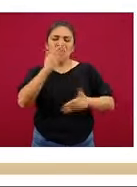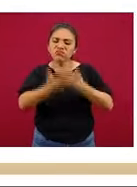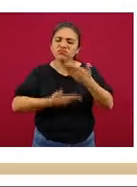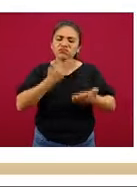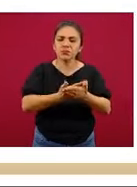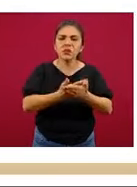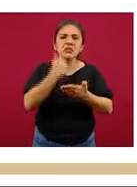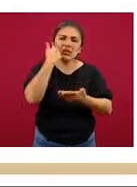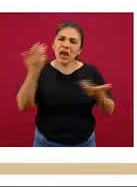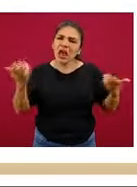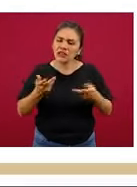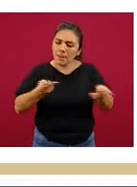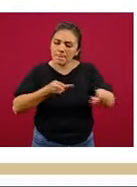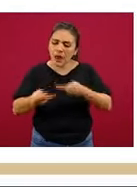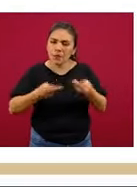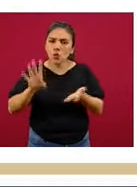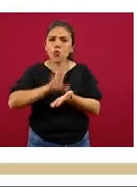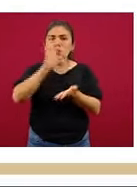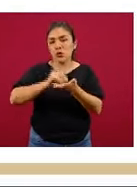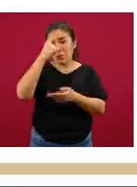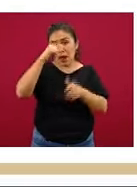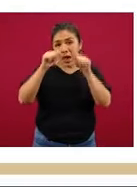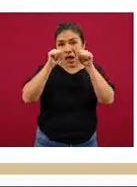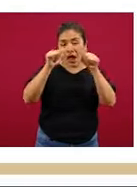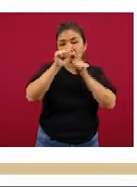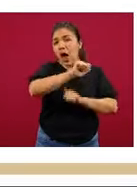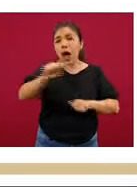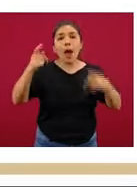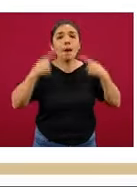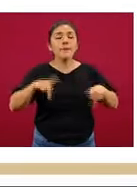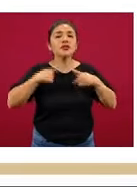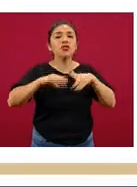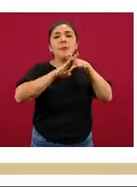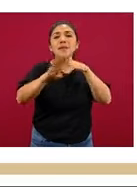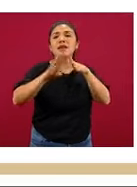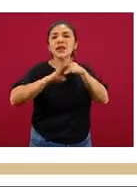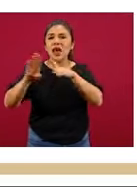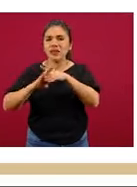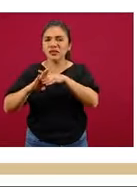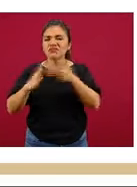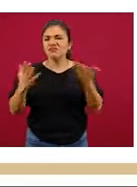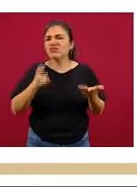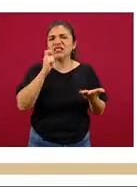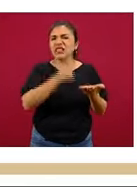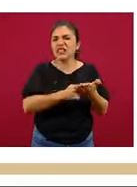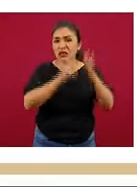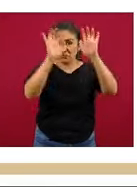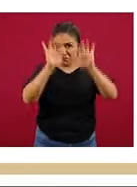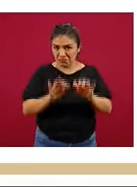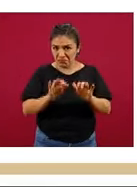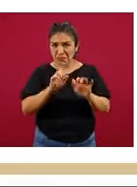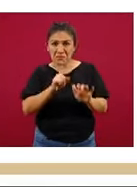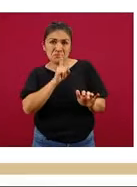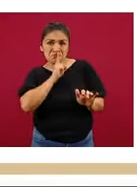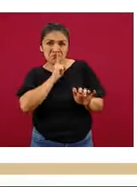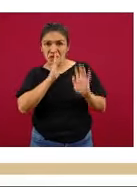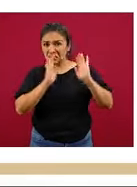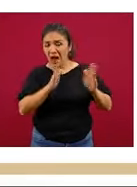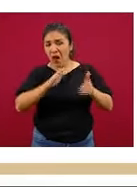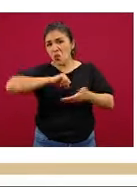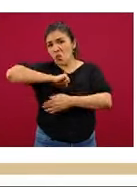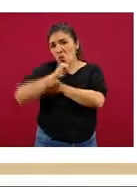generar un plan integral de atención a la salud de la población migrante. ¿Qué significa esto? ¿Es un documento más? ¿Es algo que solo